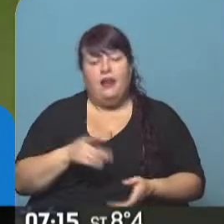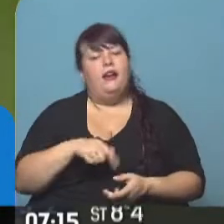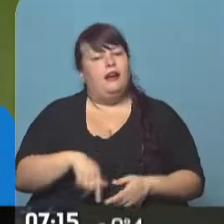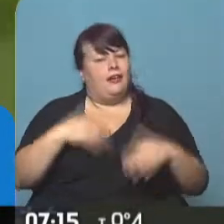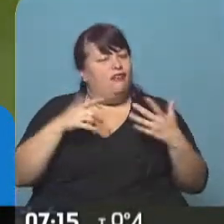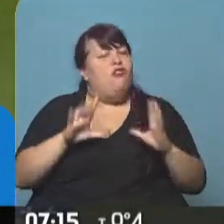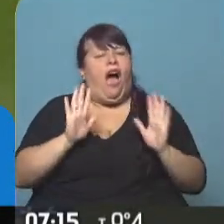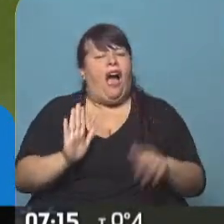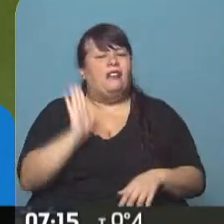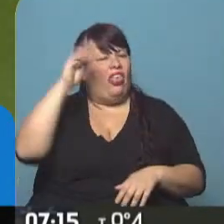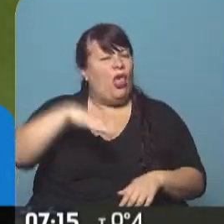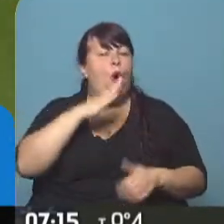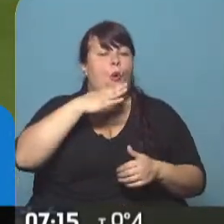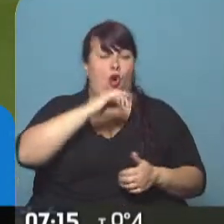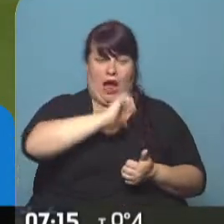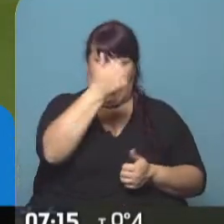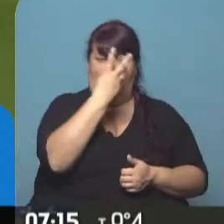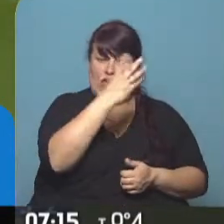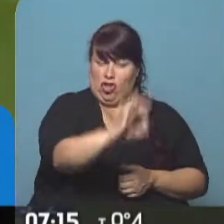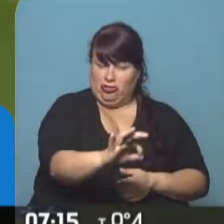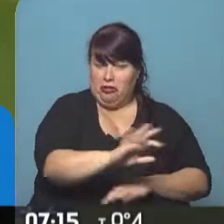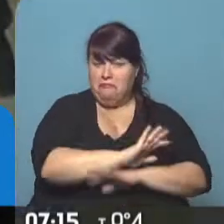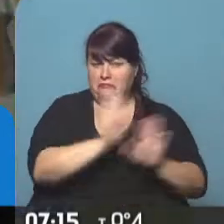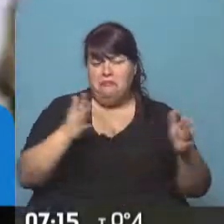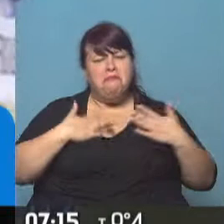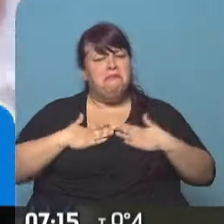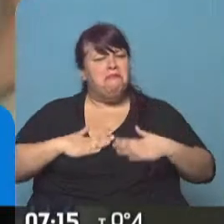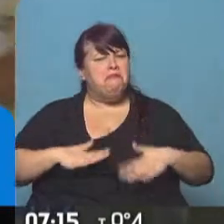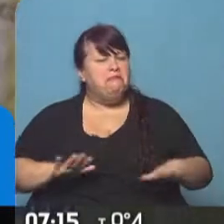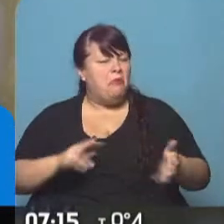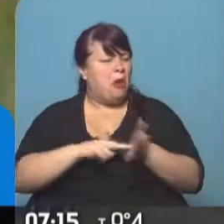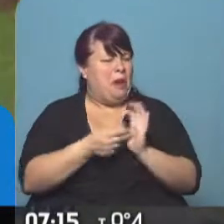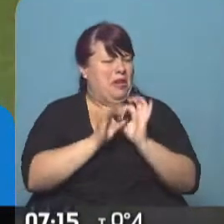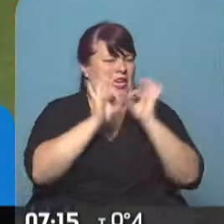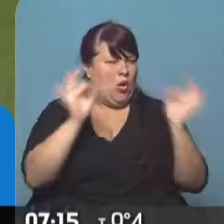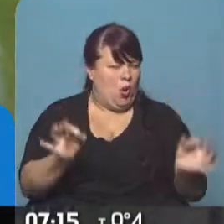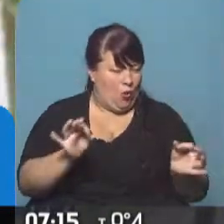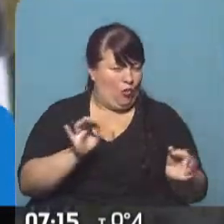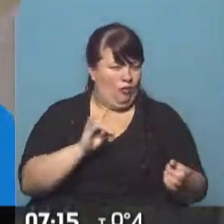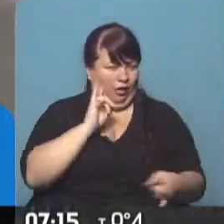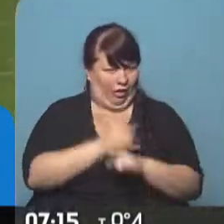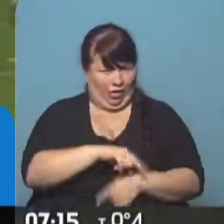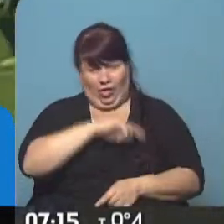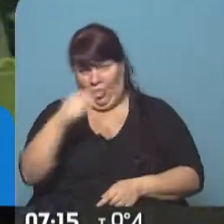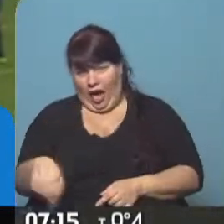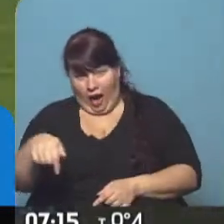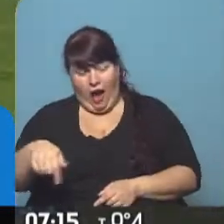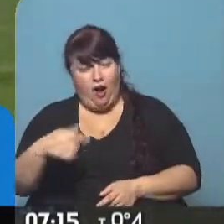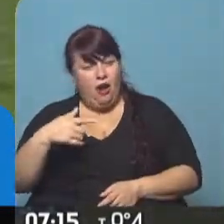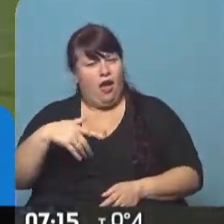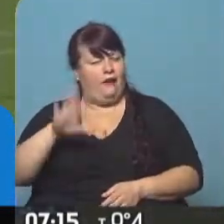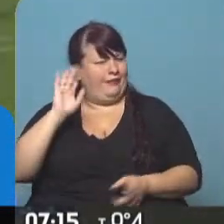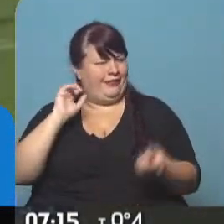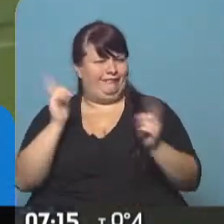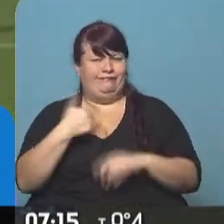que tiene el fútbol. Boca ganó su compromiso 4-0 sin ningún tipo de inconvenientes. Y la situación acá, una de las más